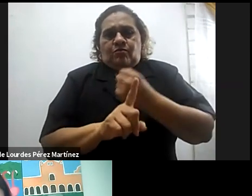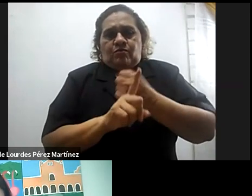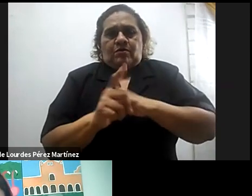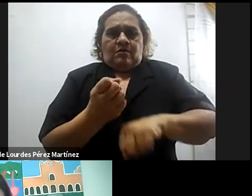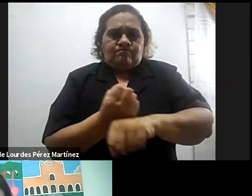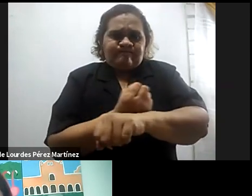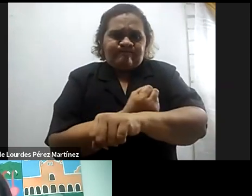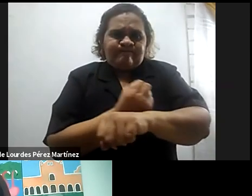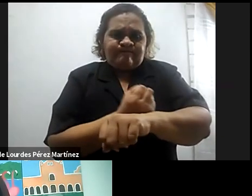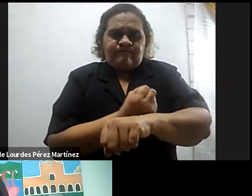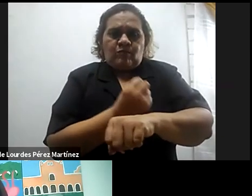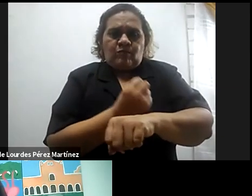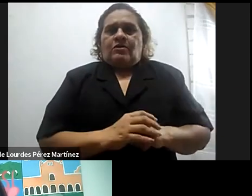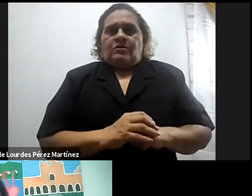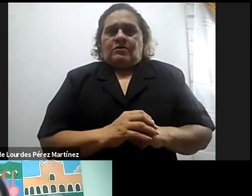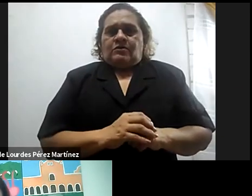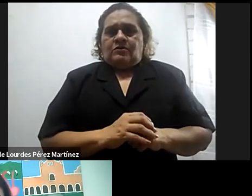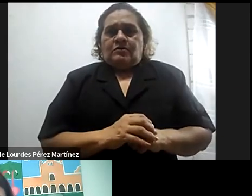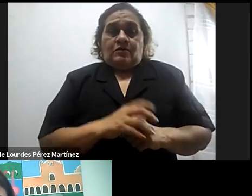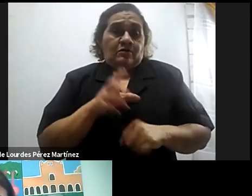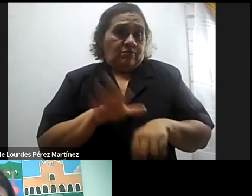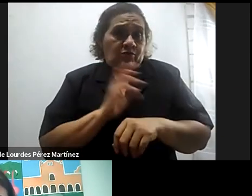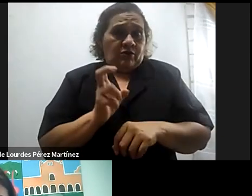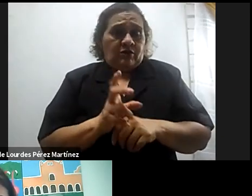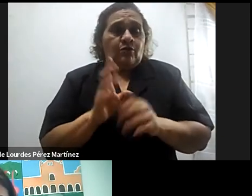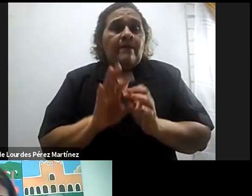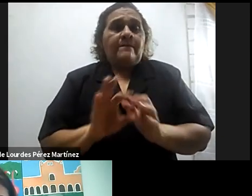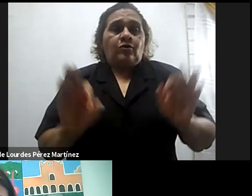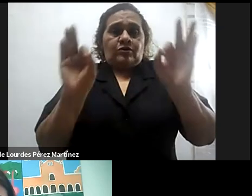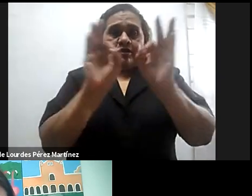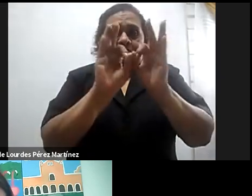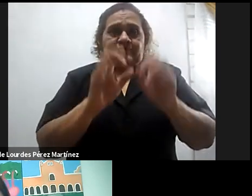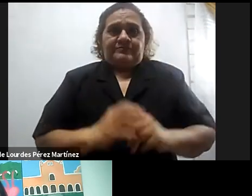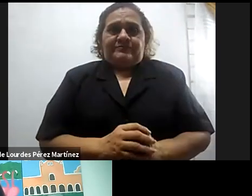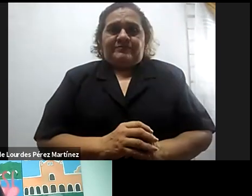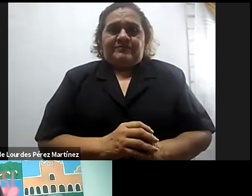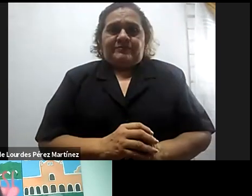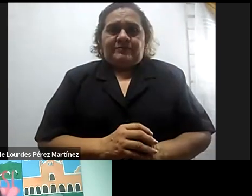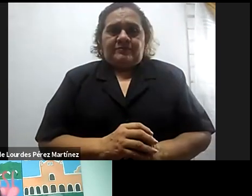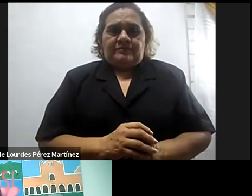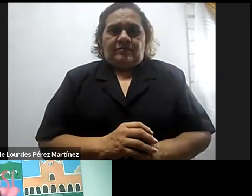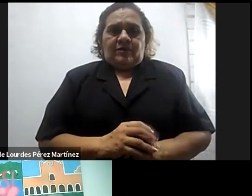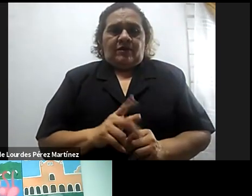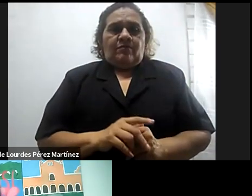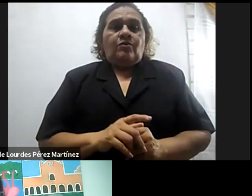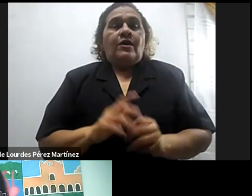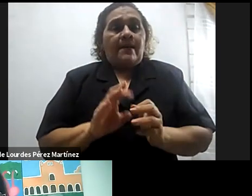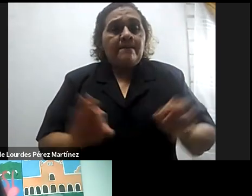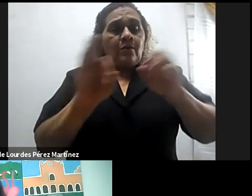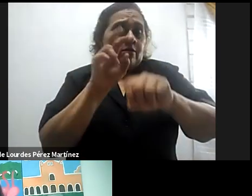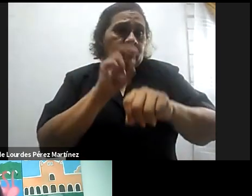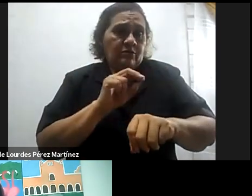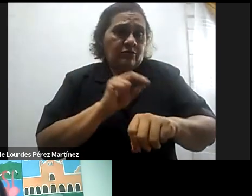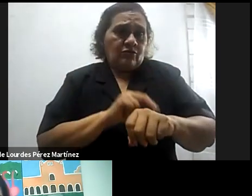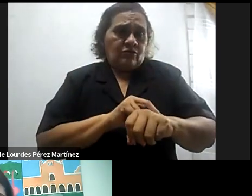alguna lesión o algo. Entonces, pues por eso es bien importante, ¿no? Me parece sumamente importante, digo, toda